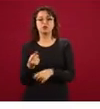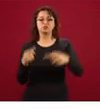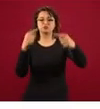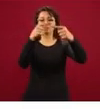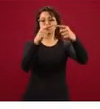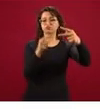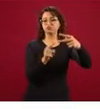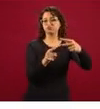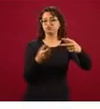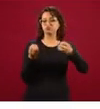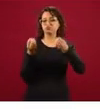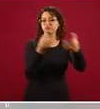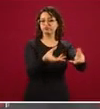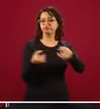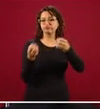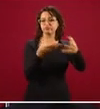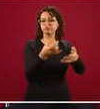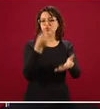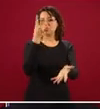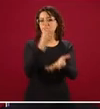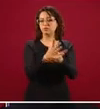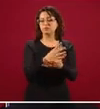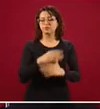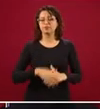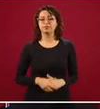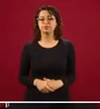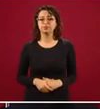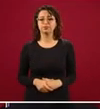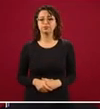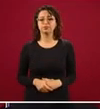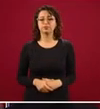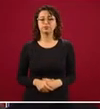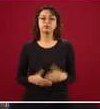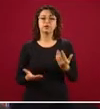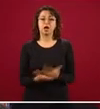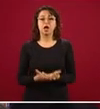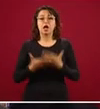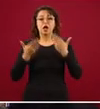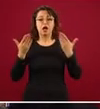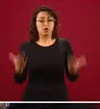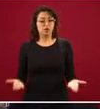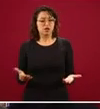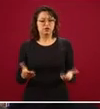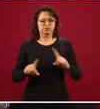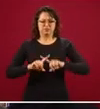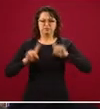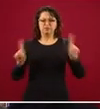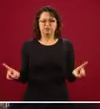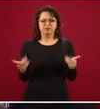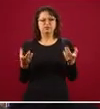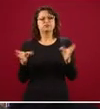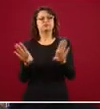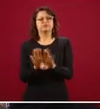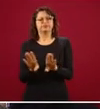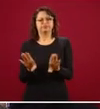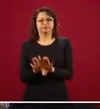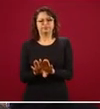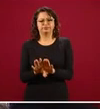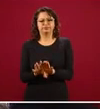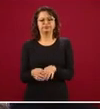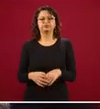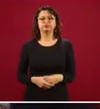estos intermediarios. ¿Cómo lo hacemos ahora? En la siguiente. Hemos cambiado directa